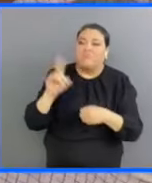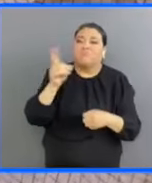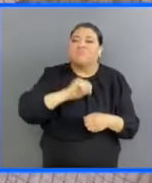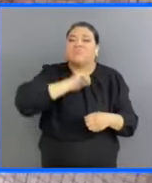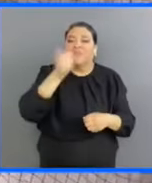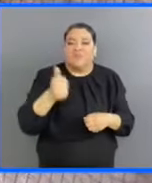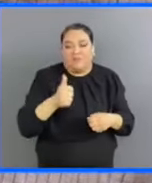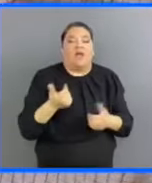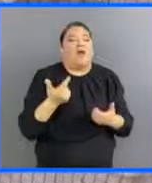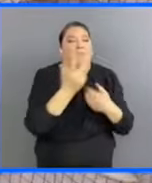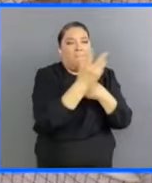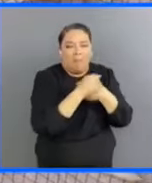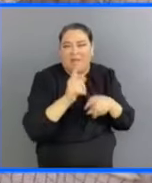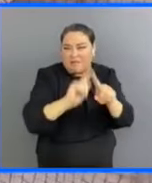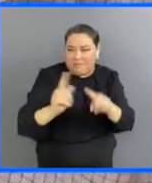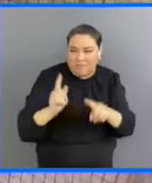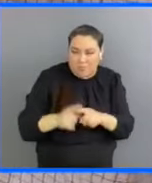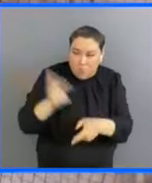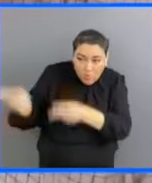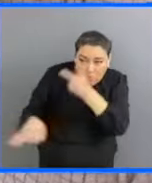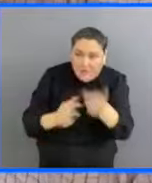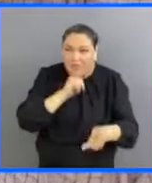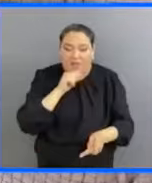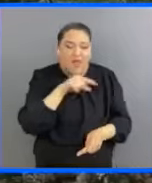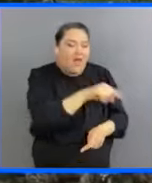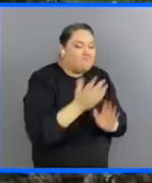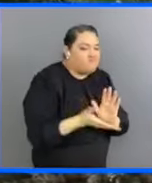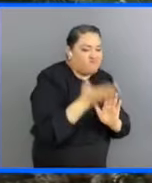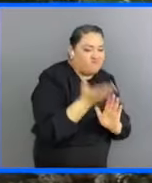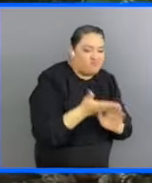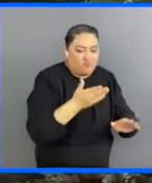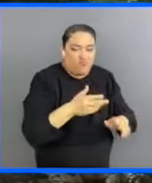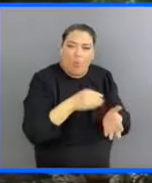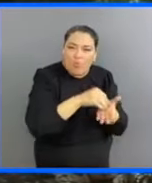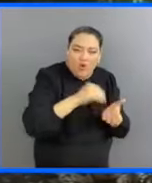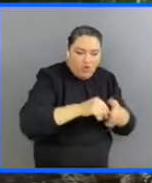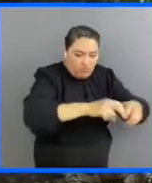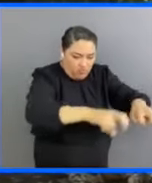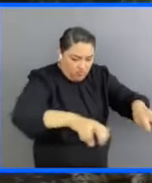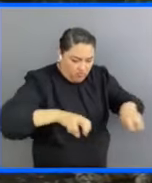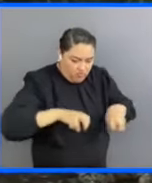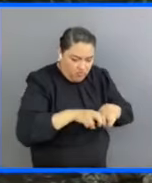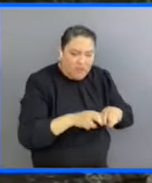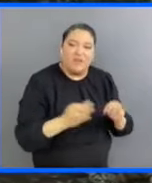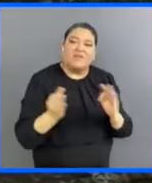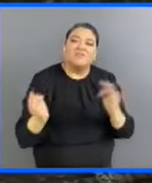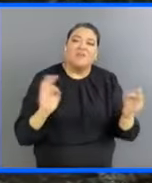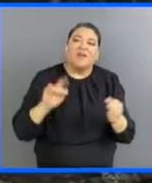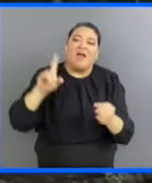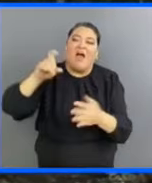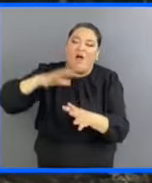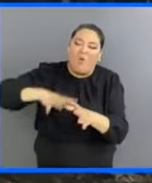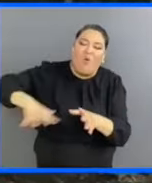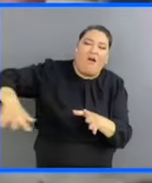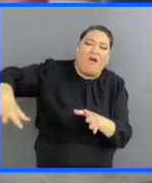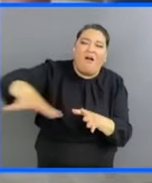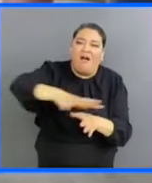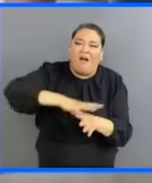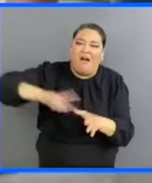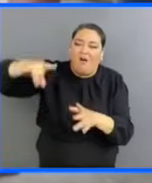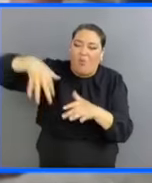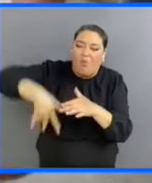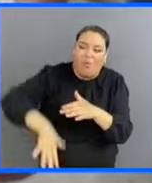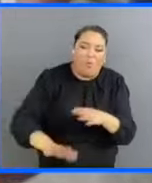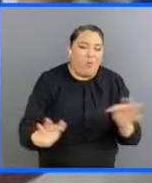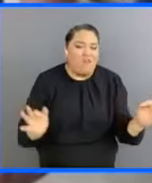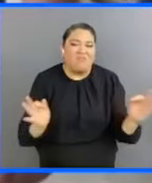ambientales ni consulta indígena, pese a localizarse dentro del anillo de cenotes, un humedal de importancia internacional. La